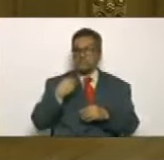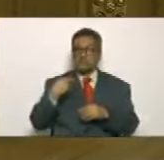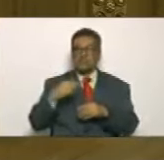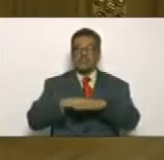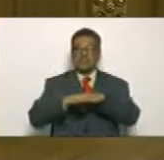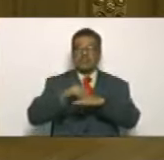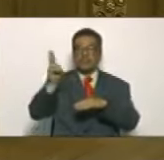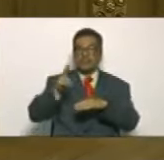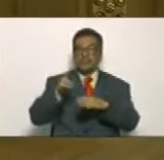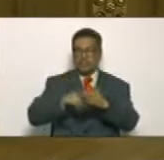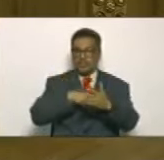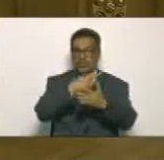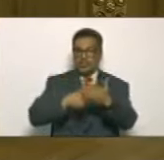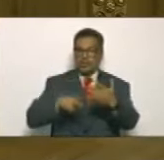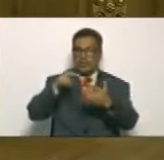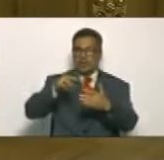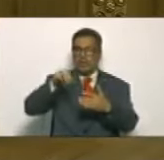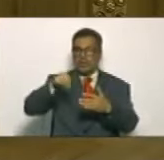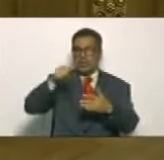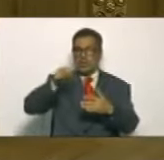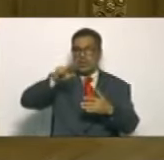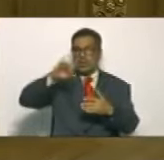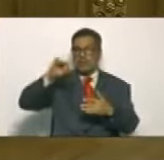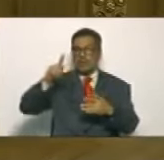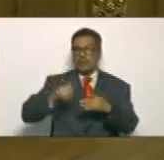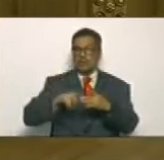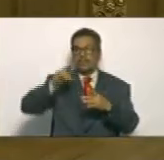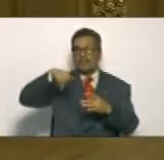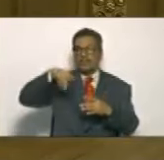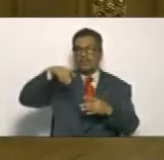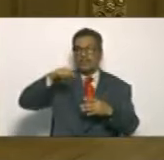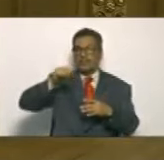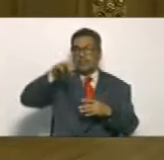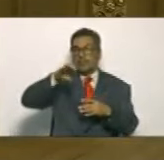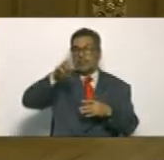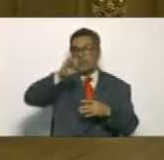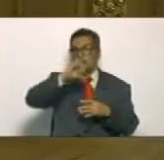Mariño, por el propio Páez.